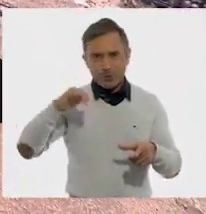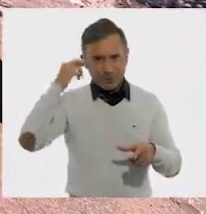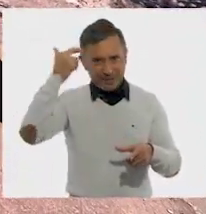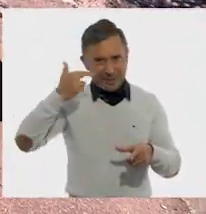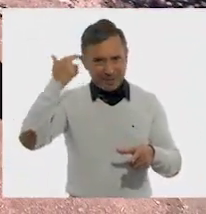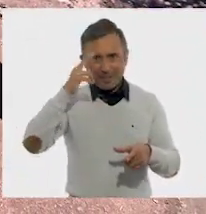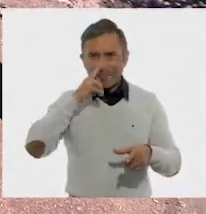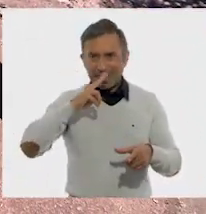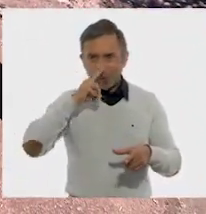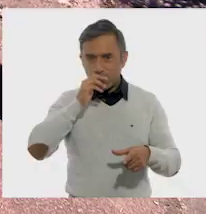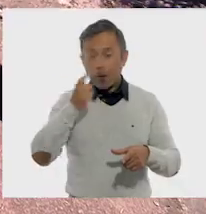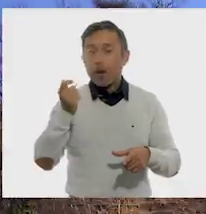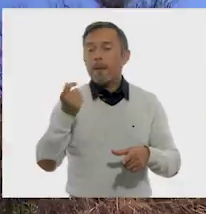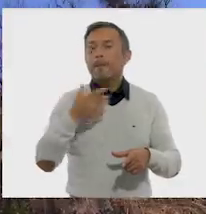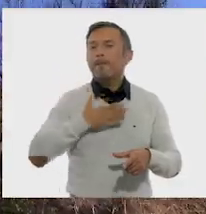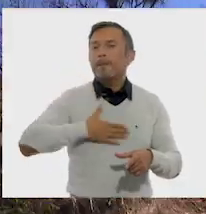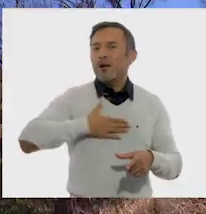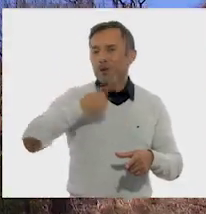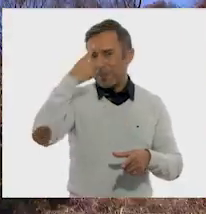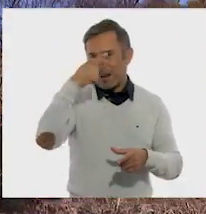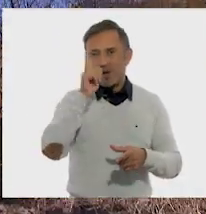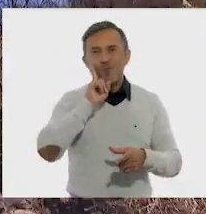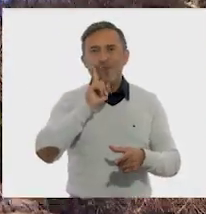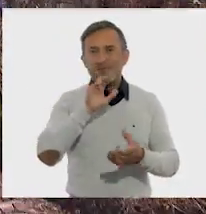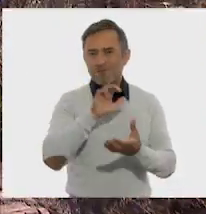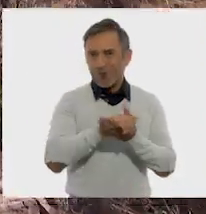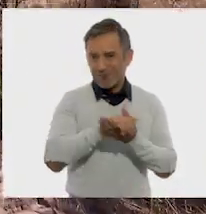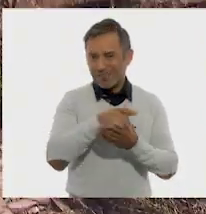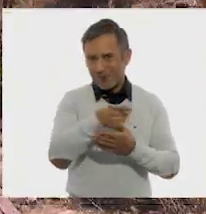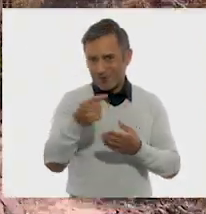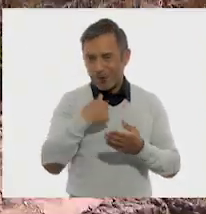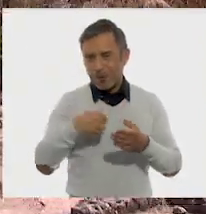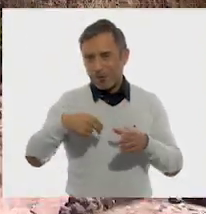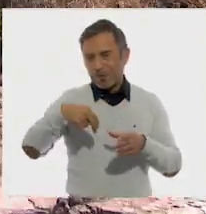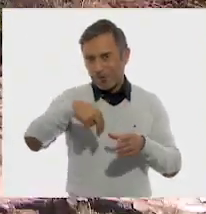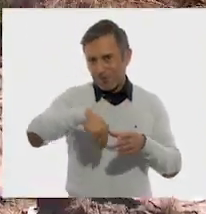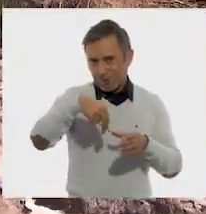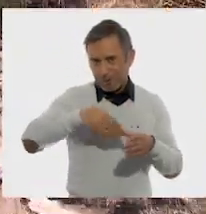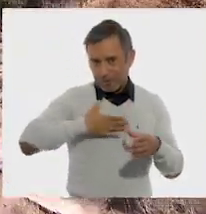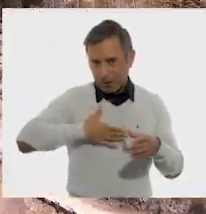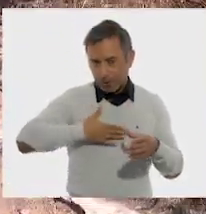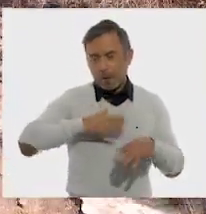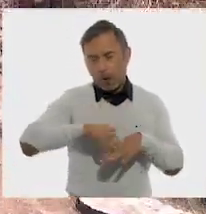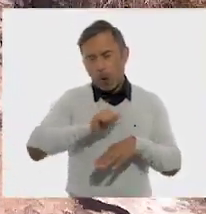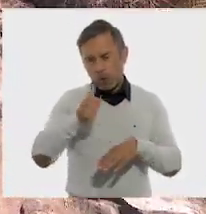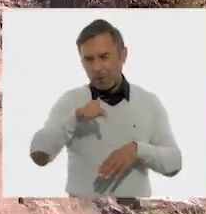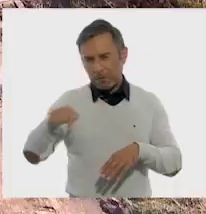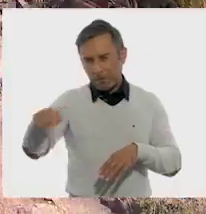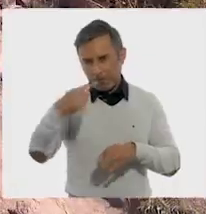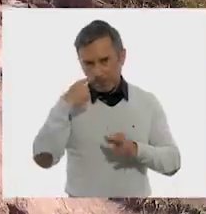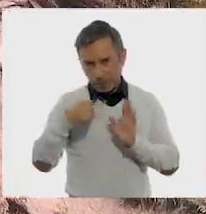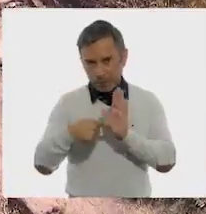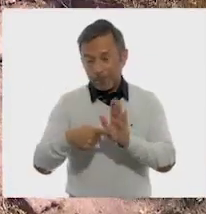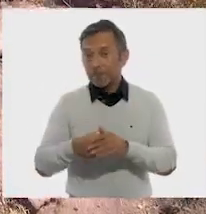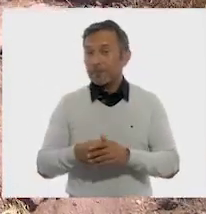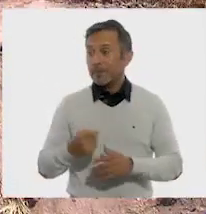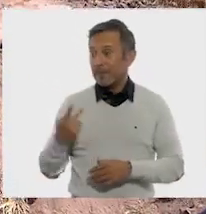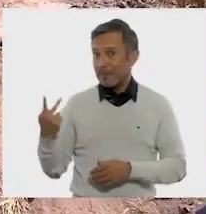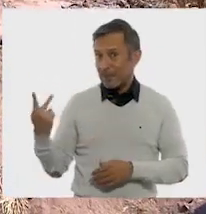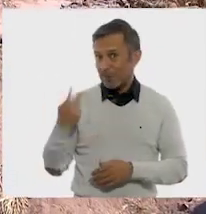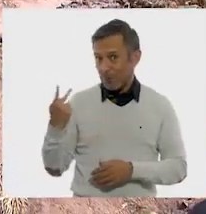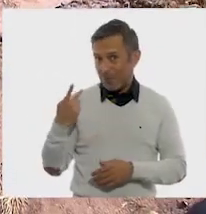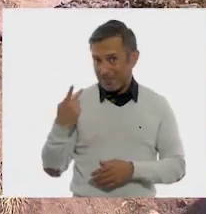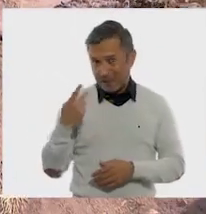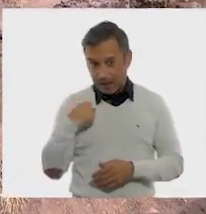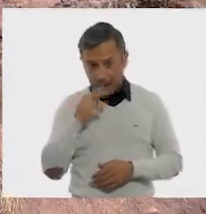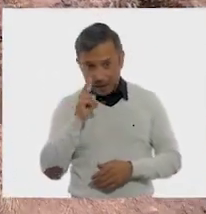de las concubinas y posteriormente vamos a ver otros lugares muy importantes. Y precisamente aquí donde estamos Gera y yo, es donde se empiezan a